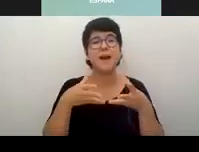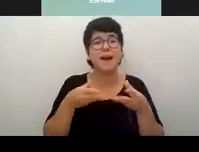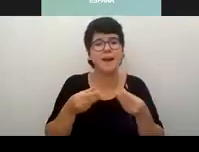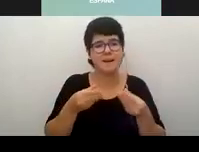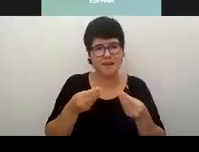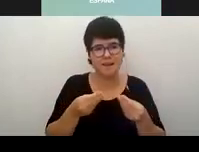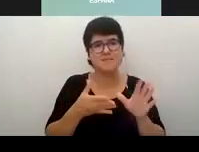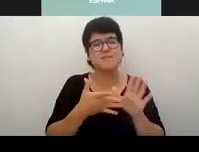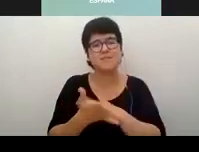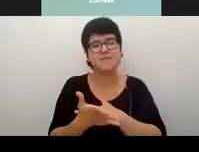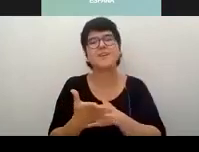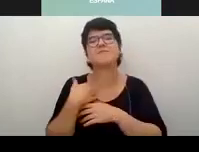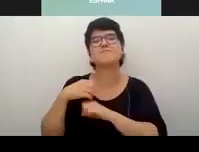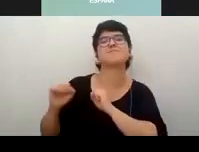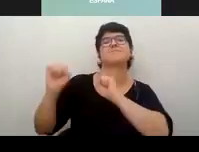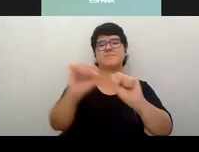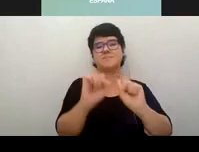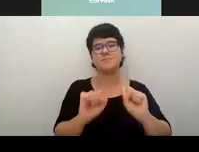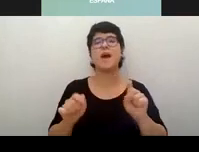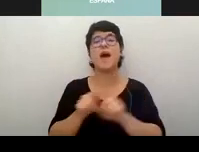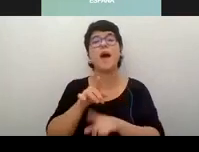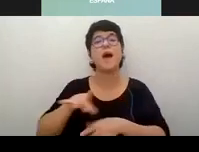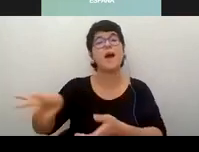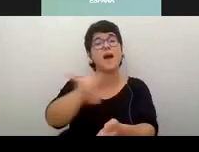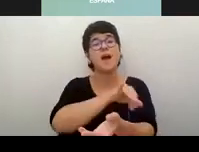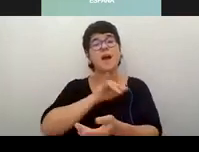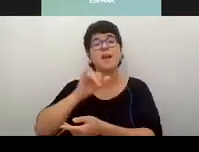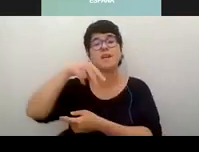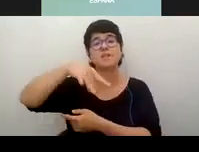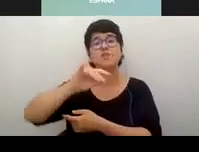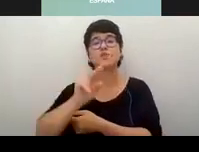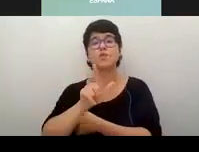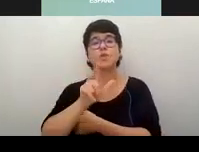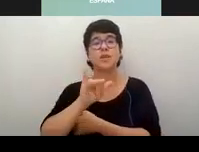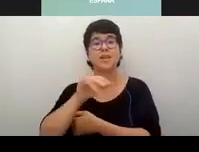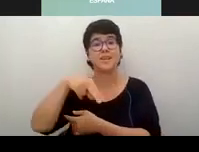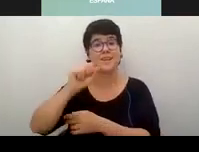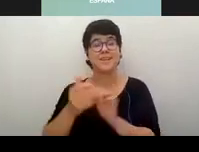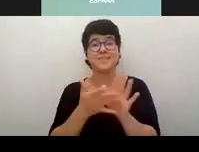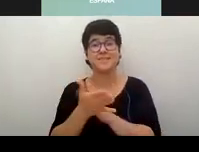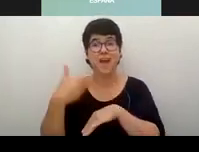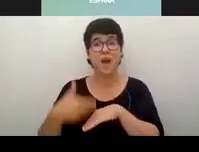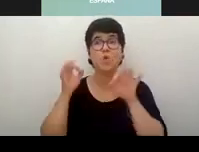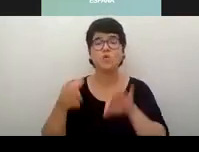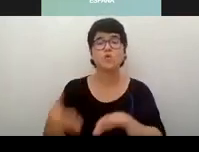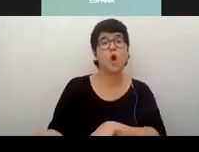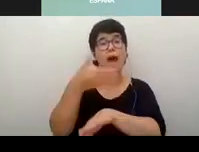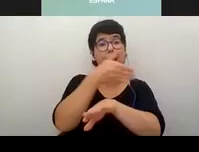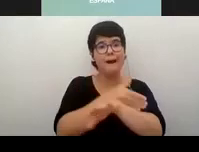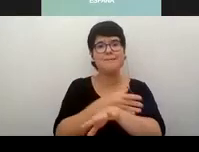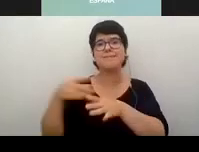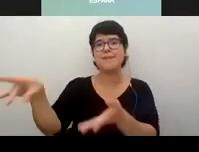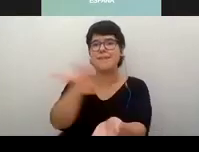causa resistencia a la insulina. Pensad que la resistencia a la insulina es el paso previo a una diabetes. Es decir, cuando